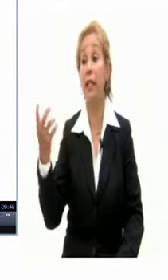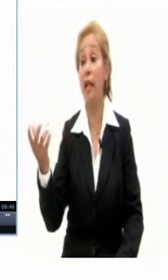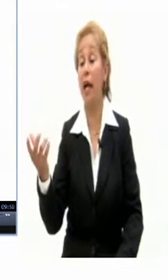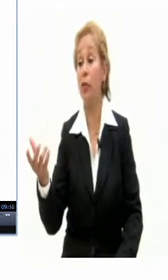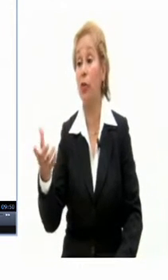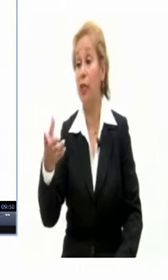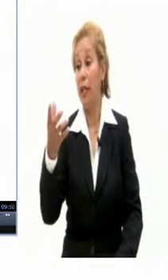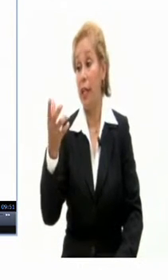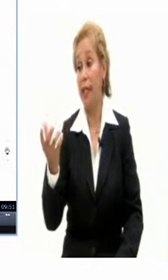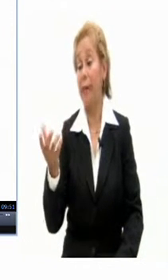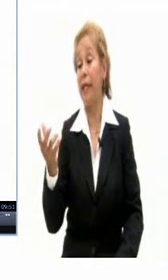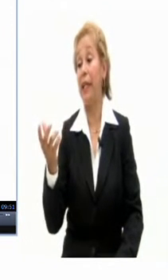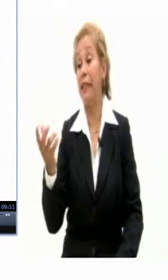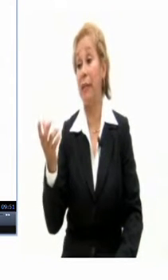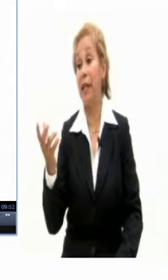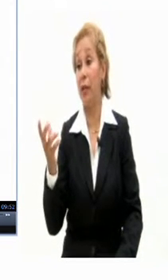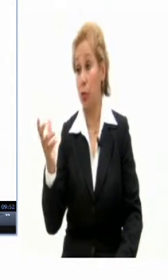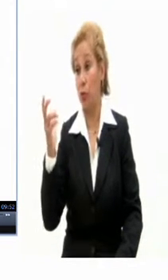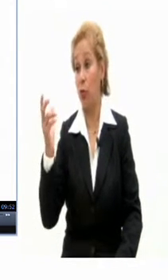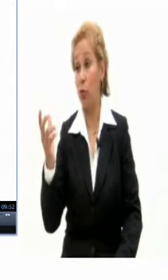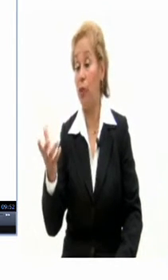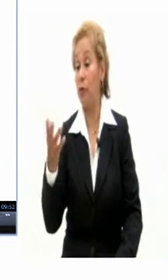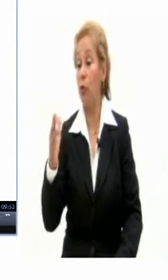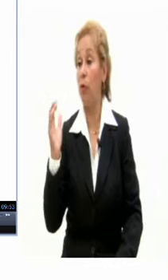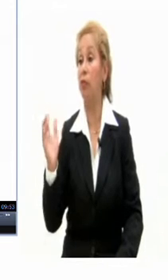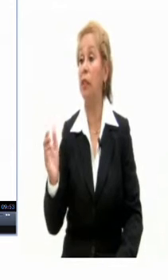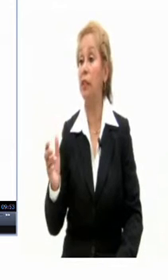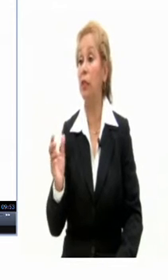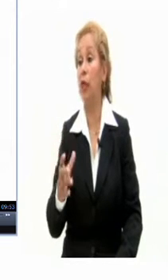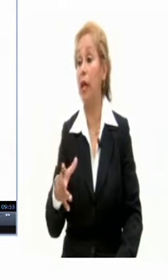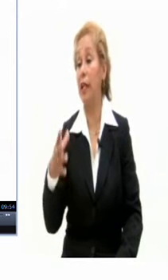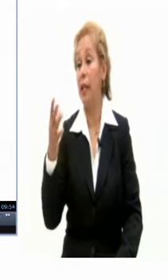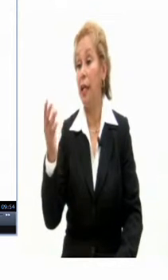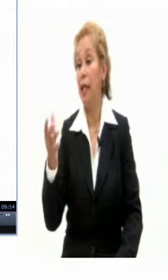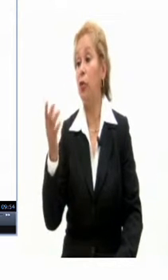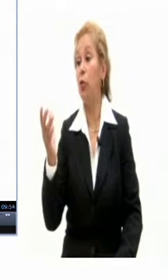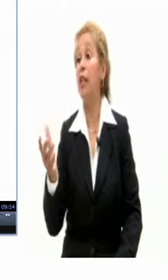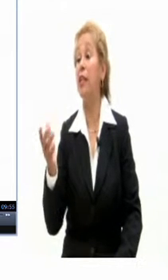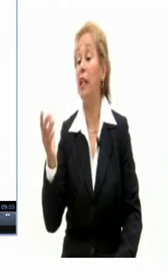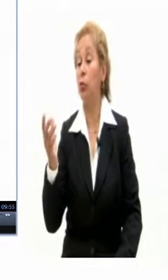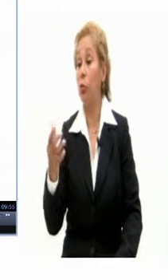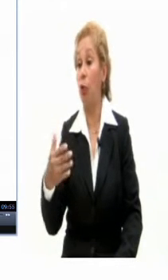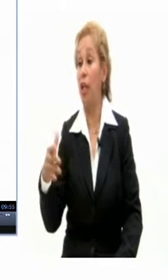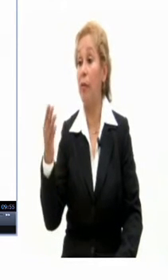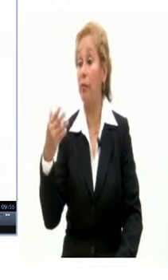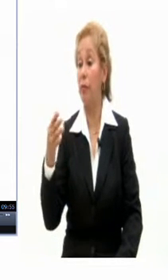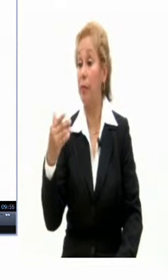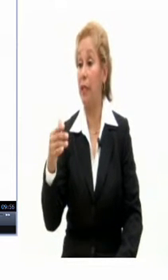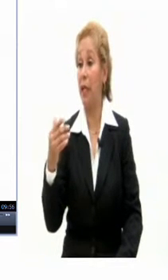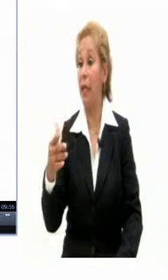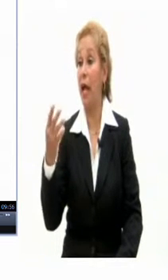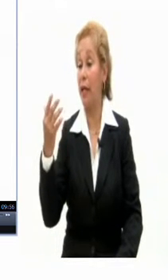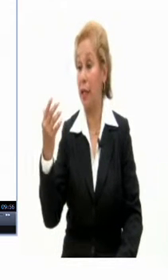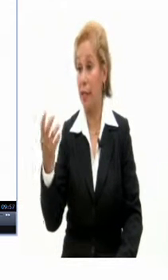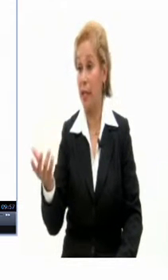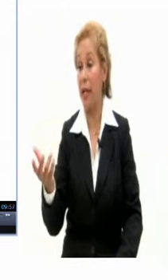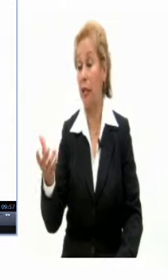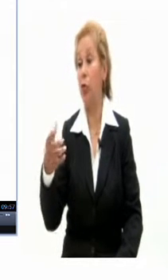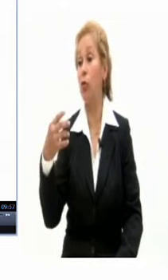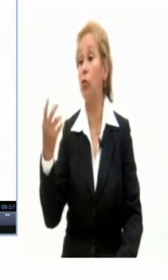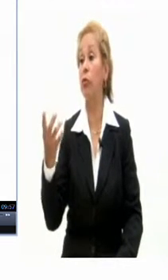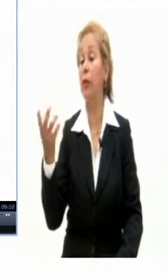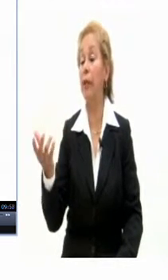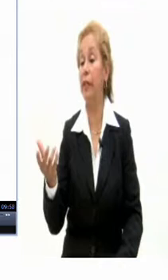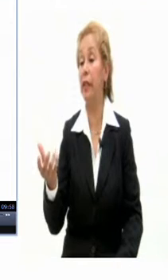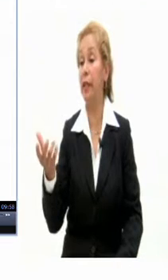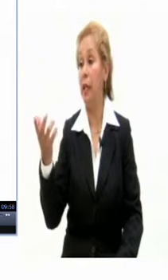que ya se les ha indicado para la semana 2, ¿no? Y esto lo vamos a desarrollar en los días de la tutoría, vamos a empezar ya a